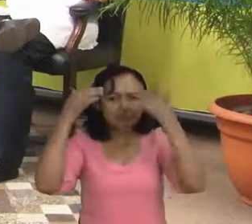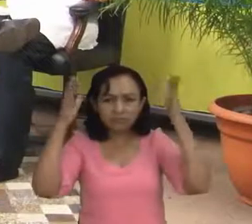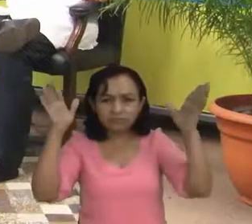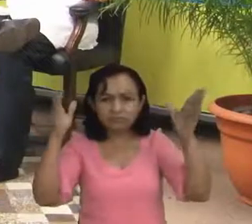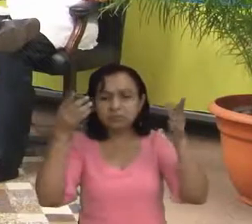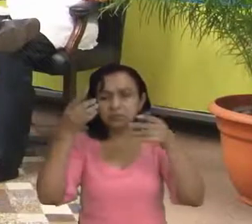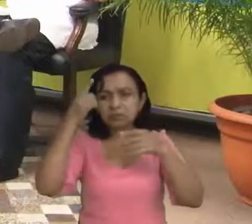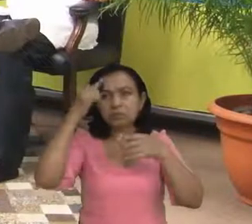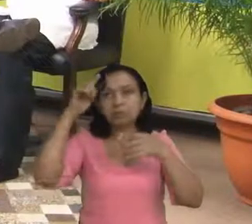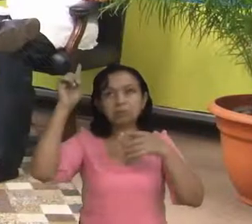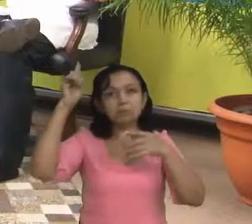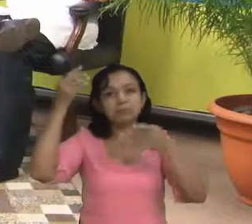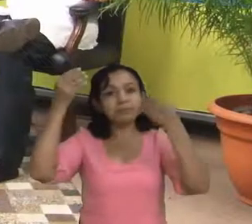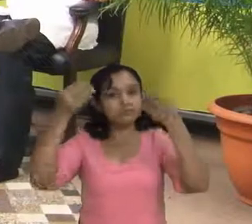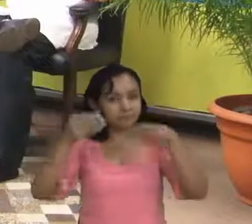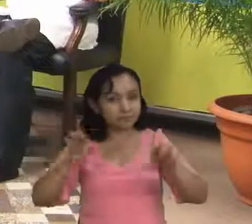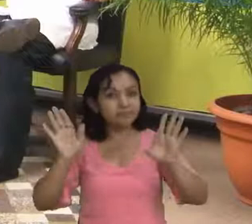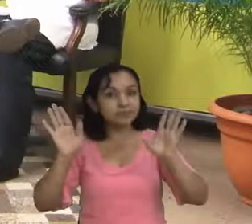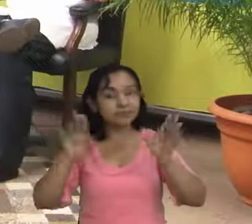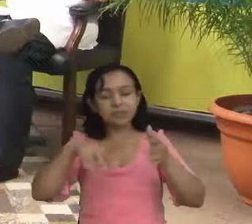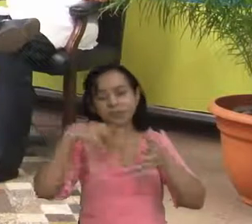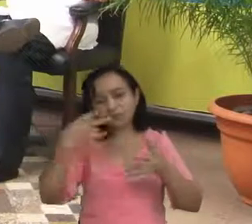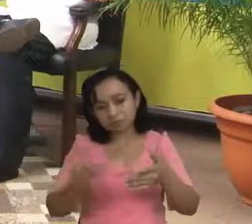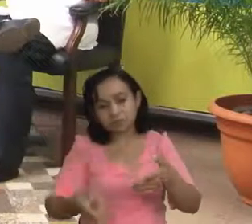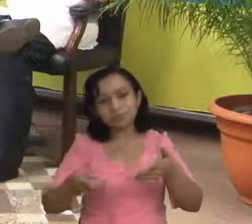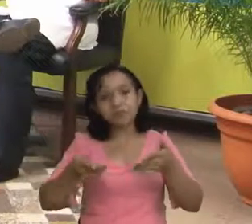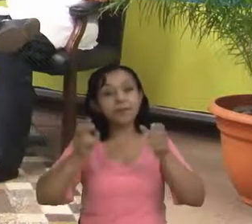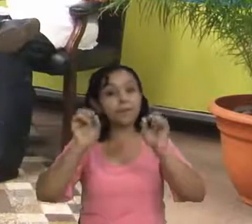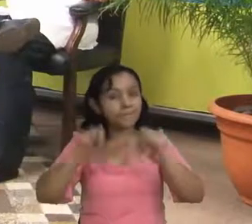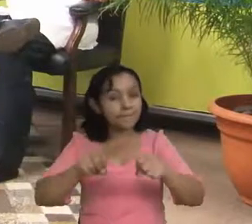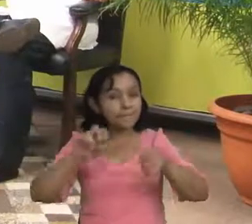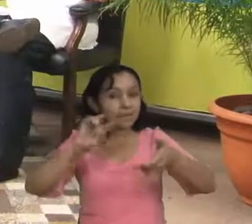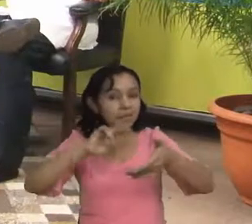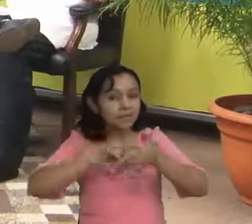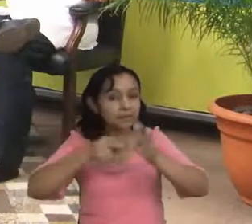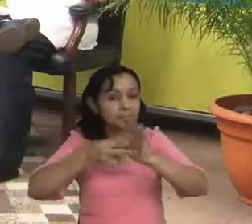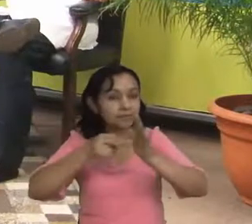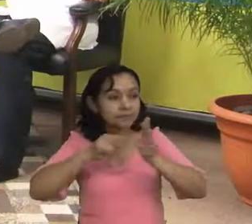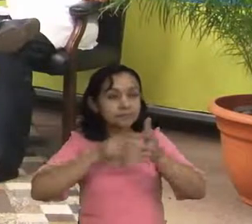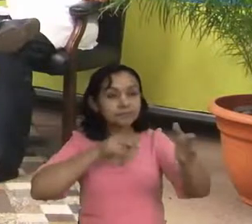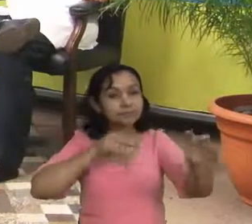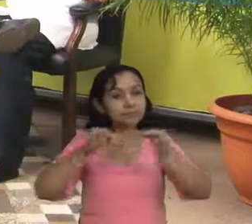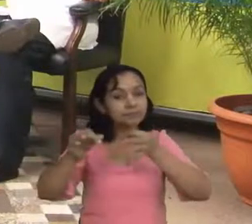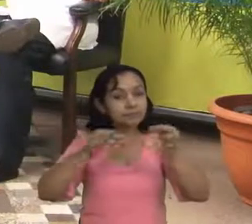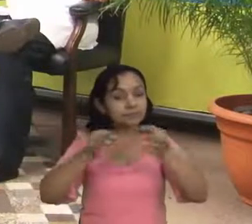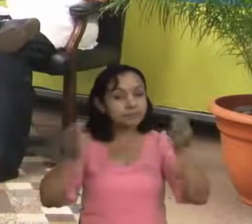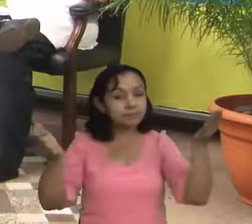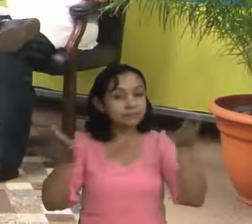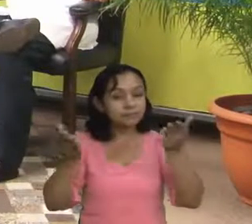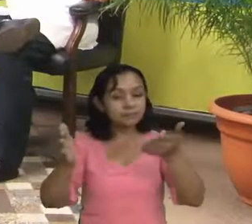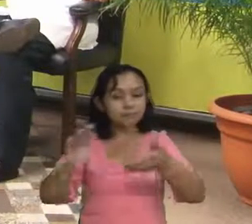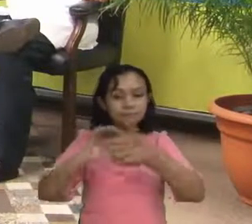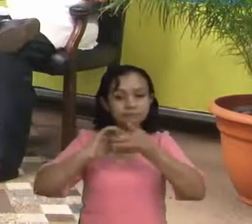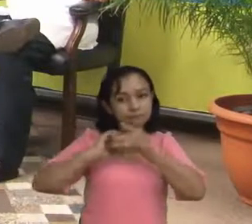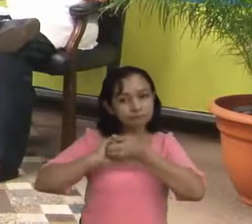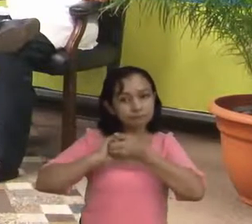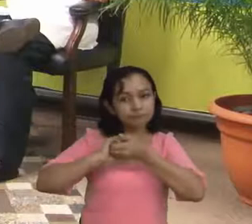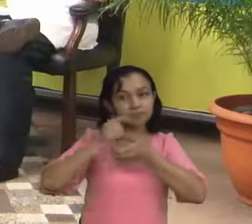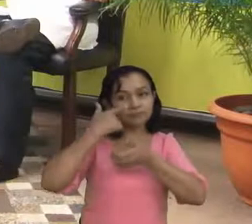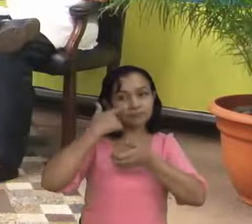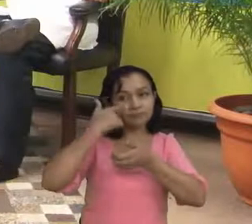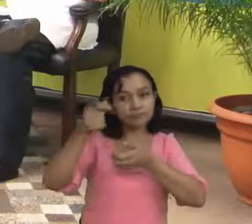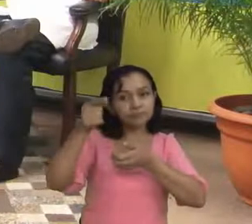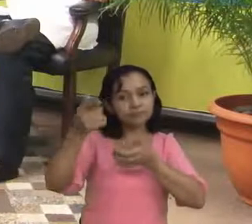usted me dice que hasta podría ser que se desmaye. ¿En qué consiste? Quiero que me explique más para que los amigos televidentes conozcan esta